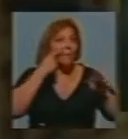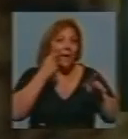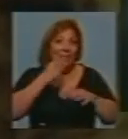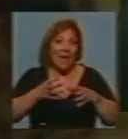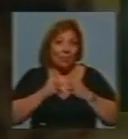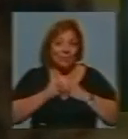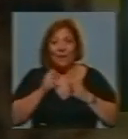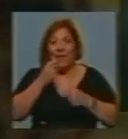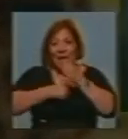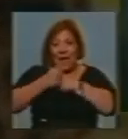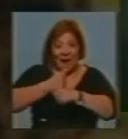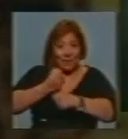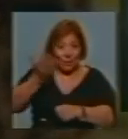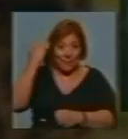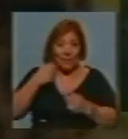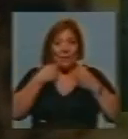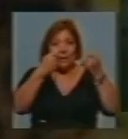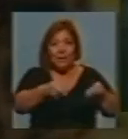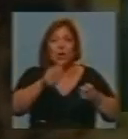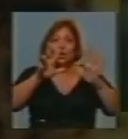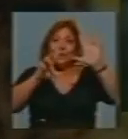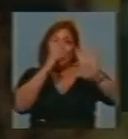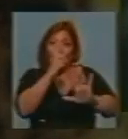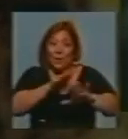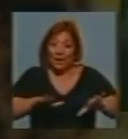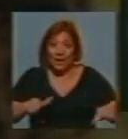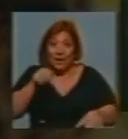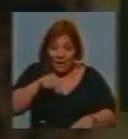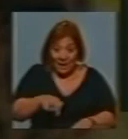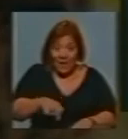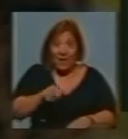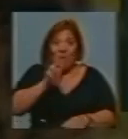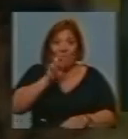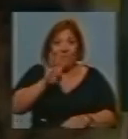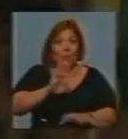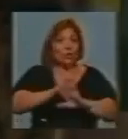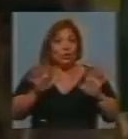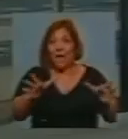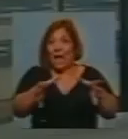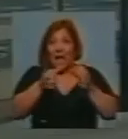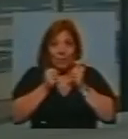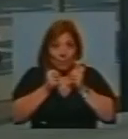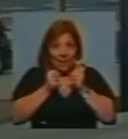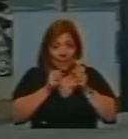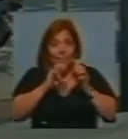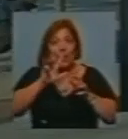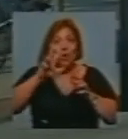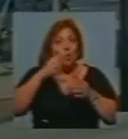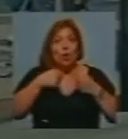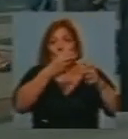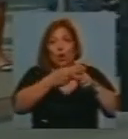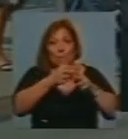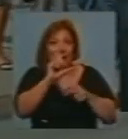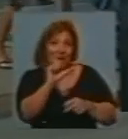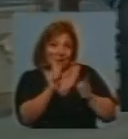El año pasado se dieron en adopción 81 niños y en lo que va de este, 24 fueron adoptados. De los 81 dados en adopción